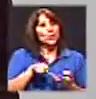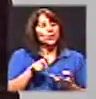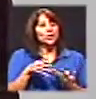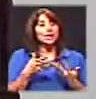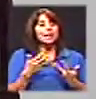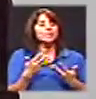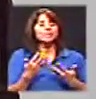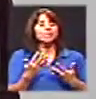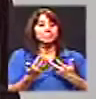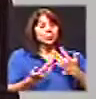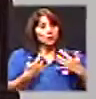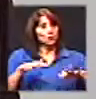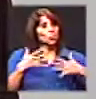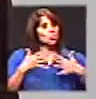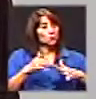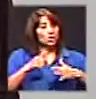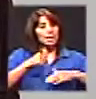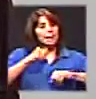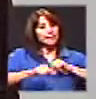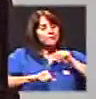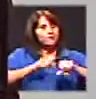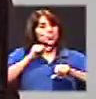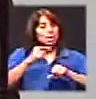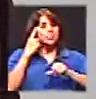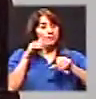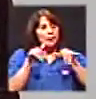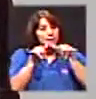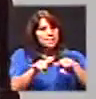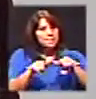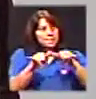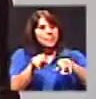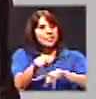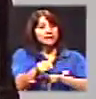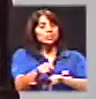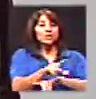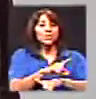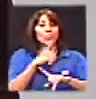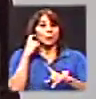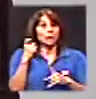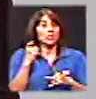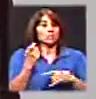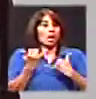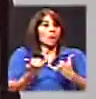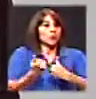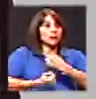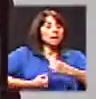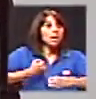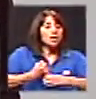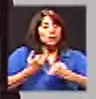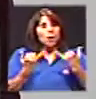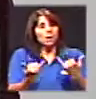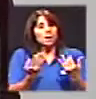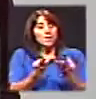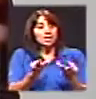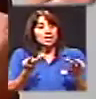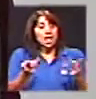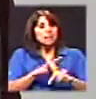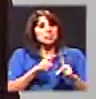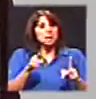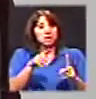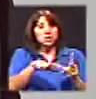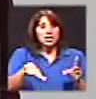los materiales y por los tiempos y por todo, pero me parece que hay un cantón con una presencia. No